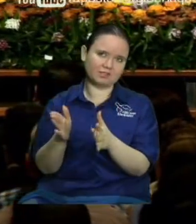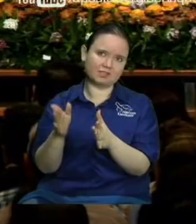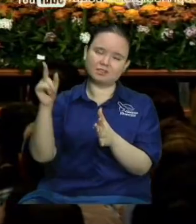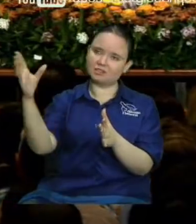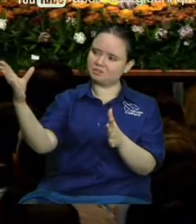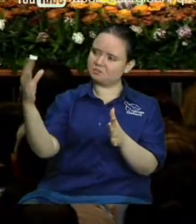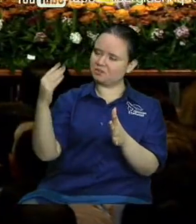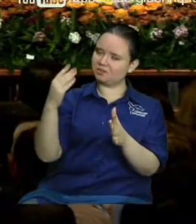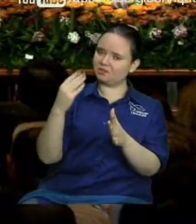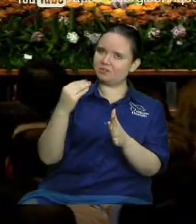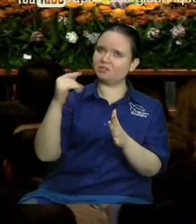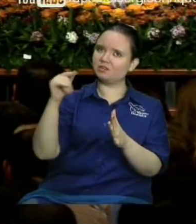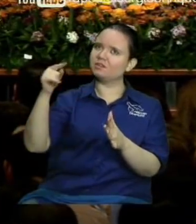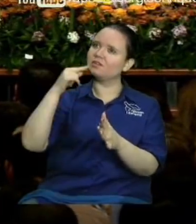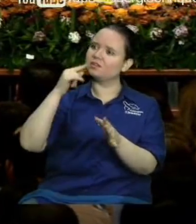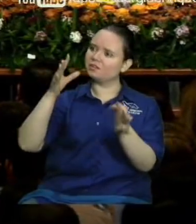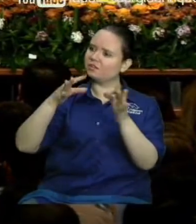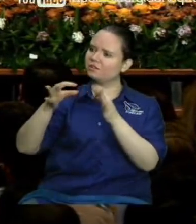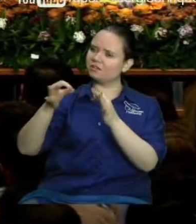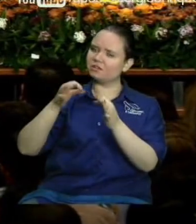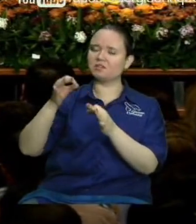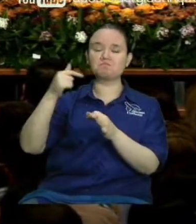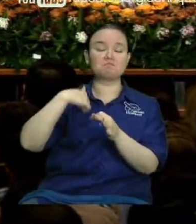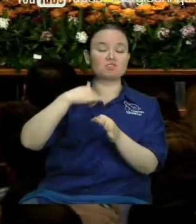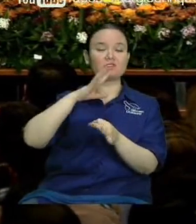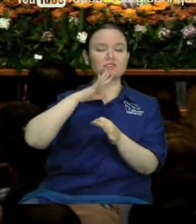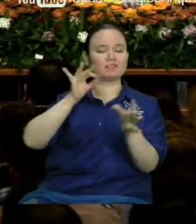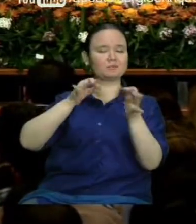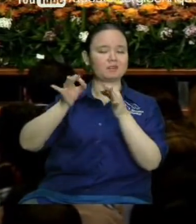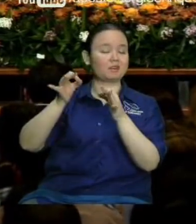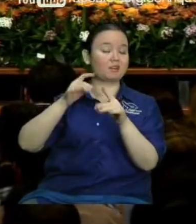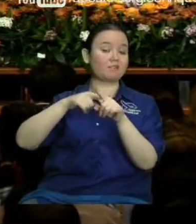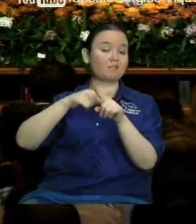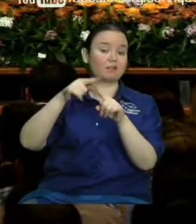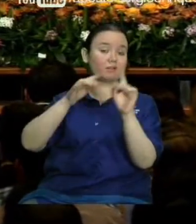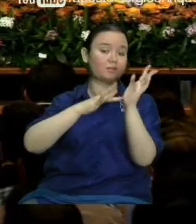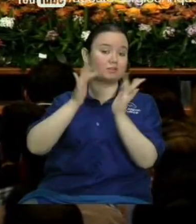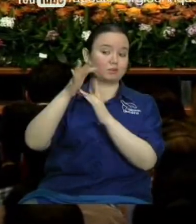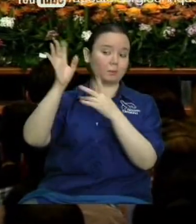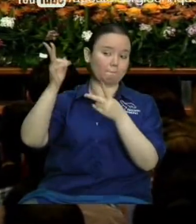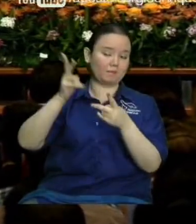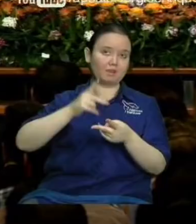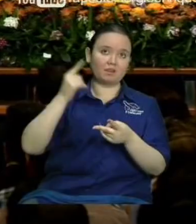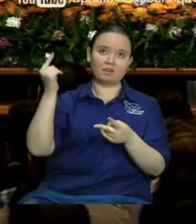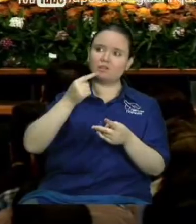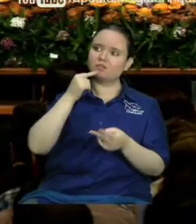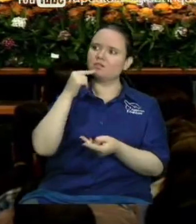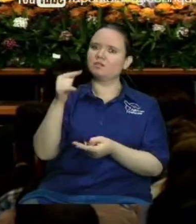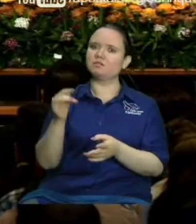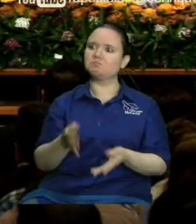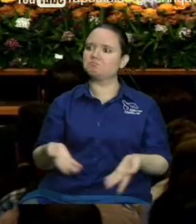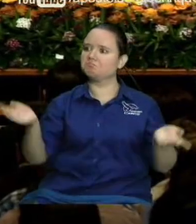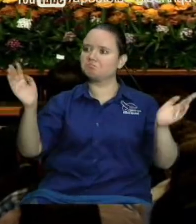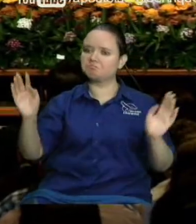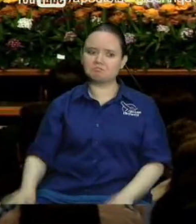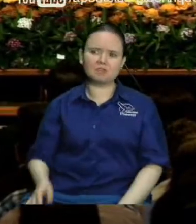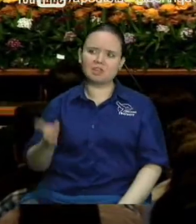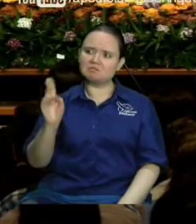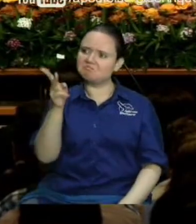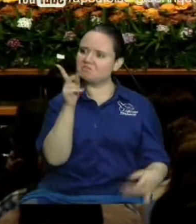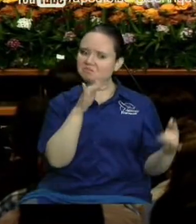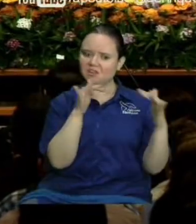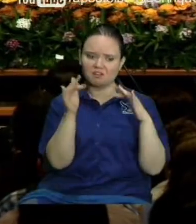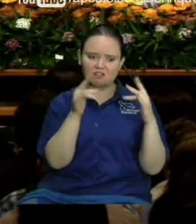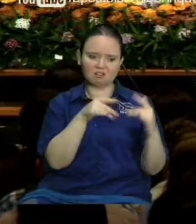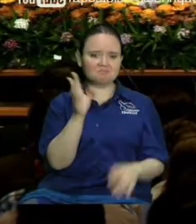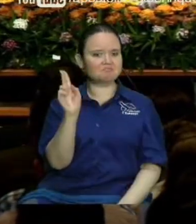que decían, no, es que yo les hablo de la escatología, que cuando Cristo venga, que las guerras, y todos decían, pero si siempre hay guerras, siempre